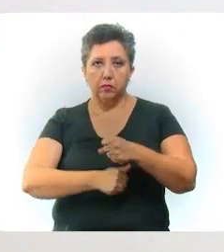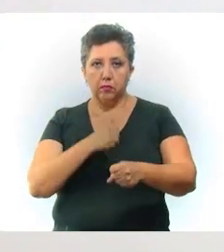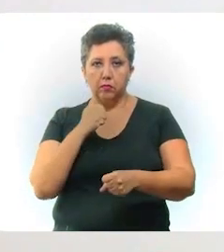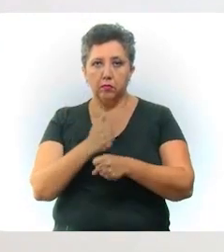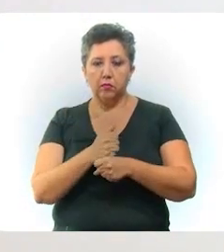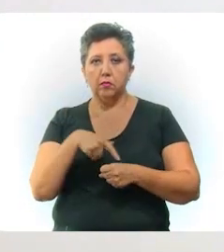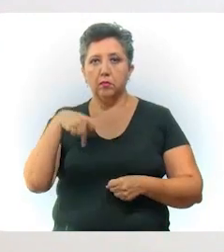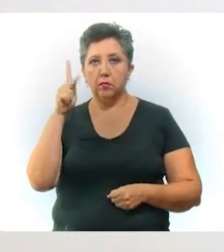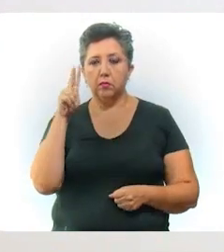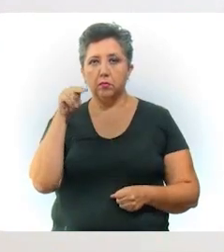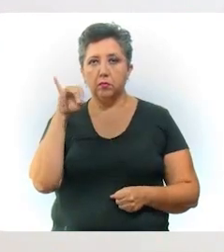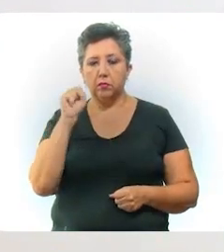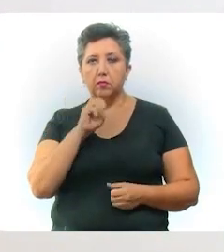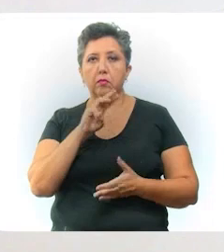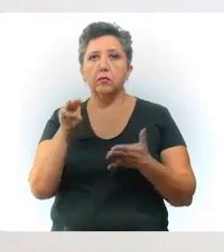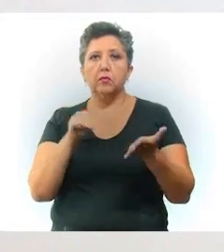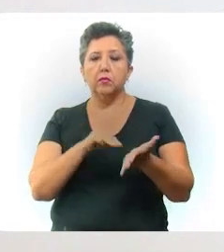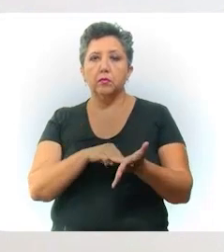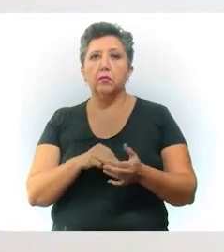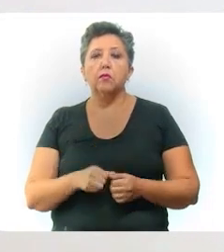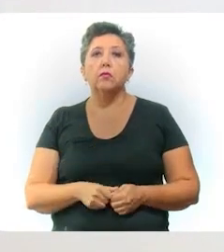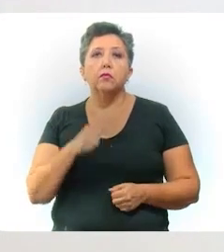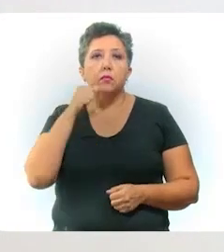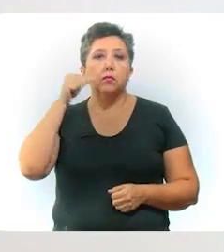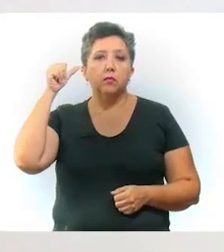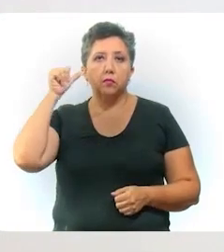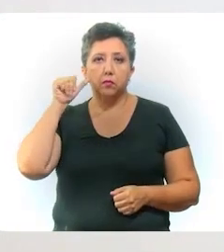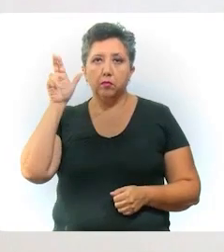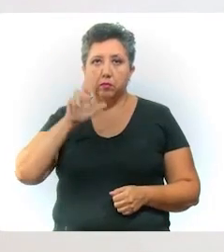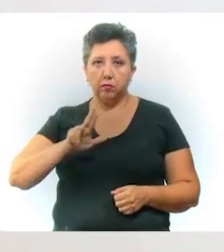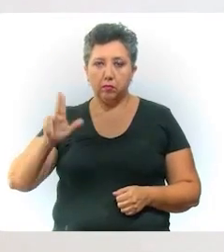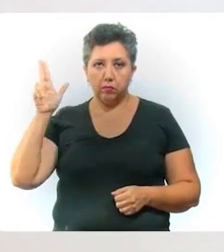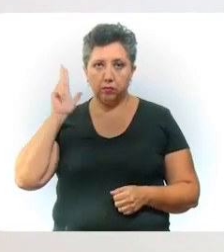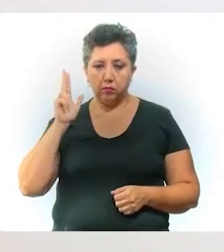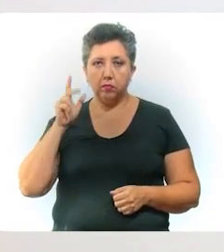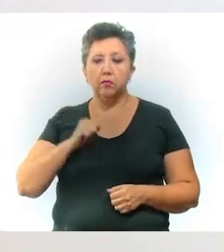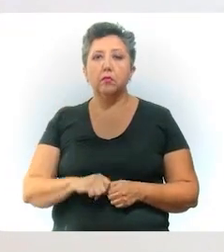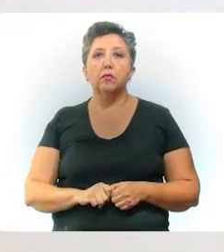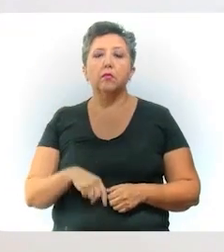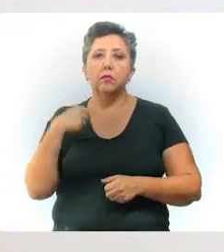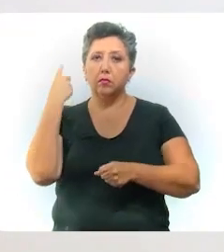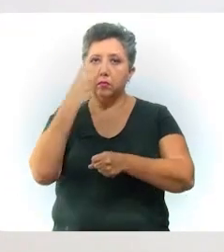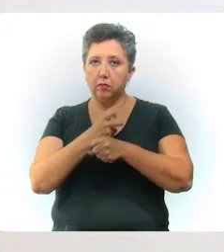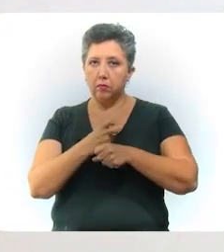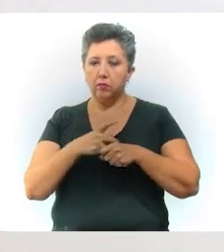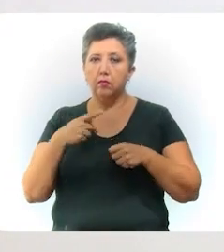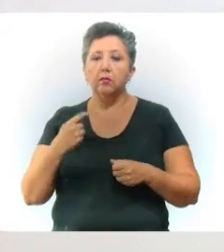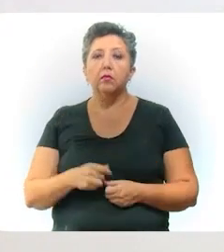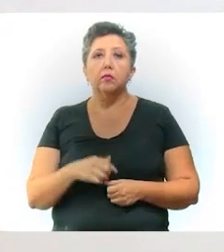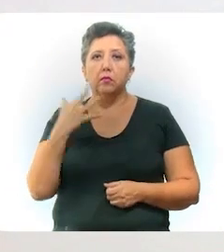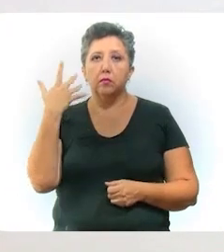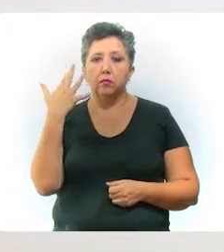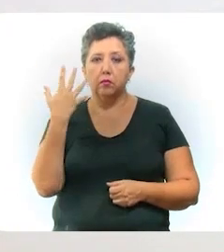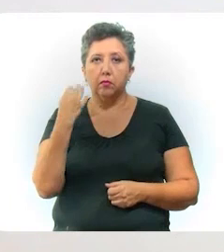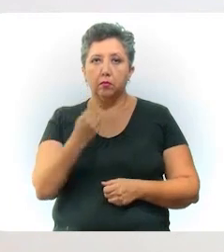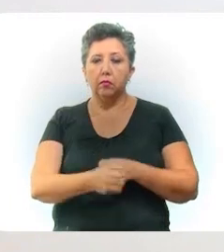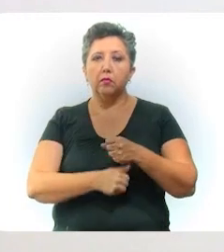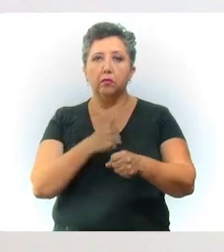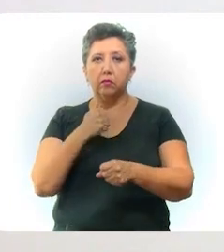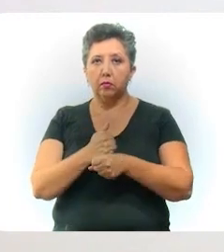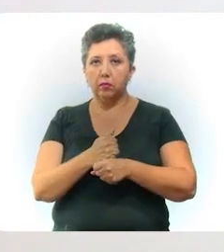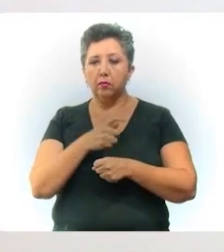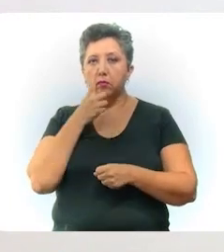59 años de Canacín y Mérida. Ayer, martes 20, comenzó la aplicación de segundas dosis para 50 y 59